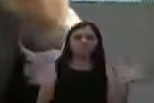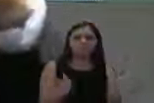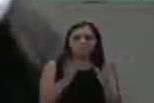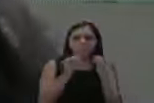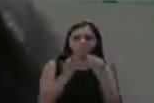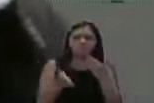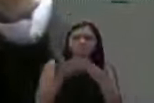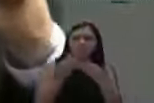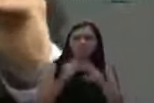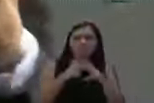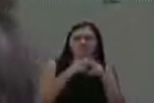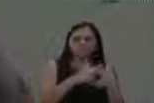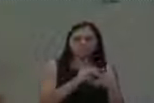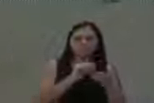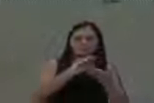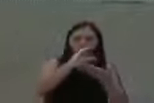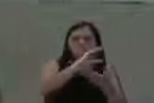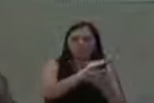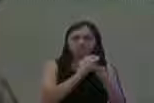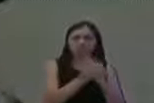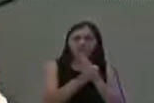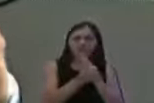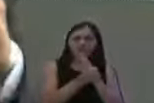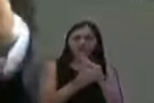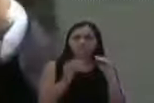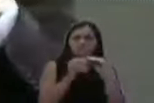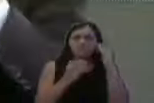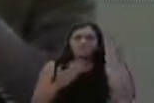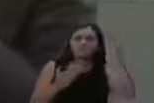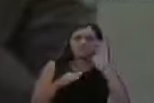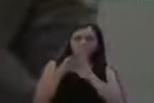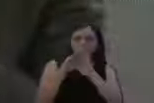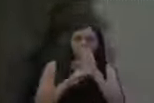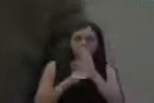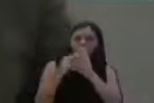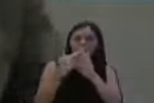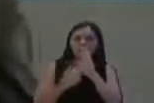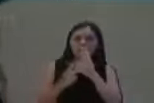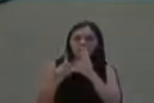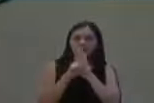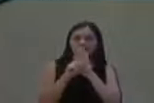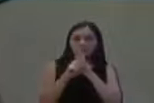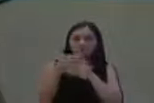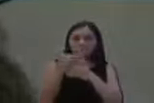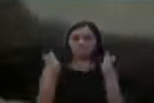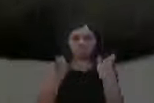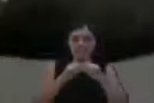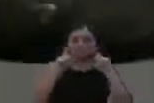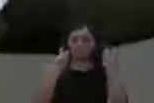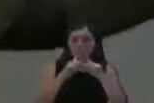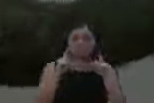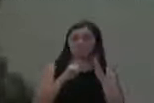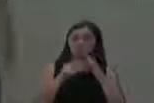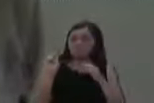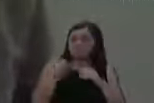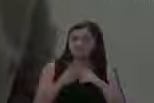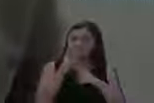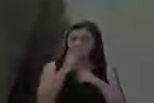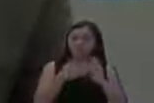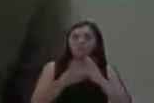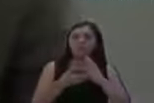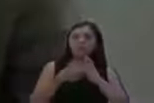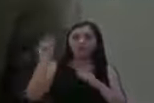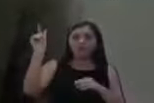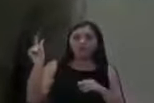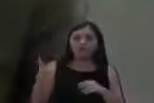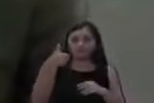dar financiamiento Cómo dar capacitación Cómo hacer políticas para esa pequeñas y medianas empresas ver el por ejemplo el modelo italiano